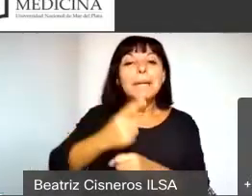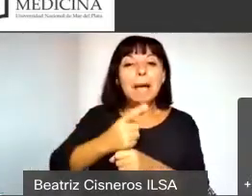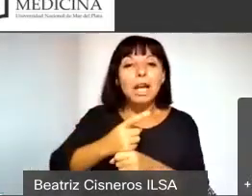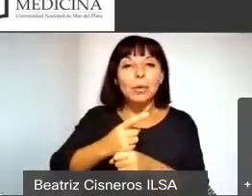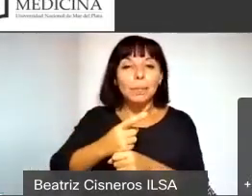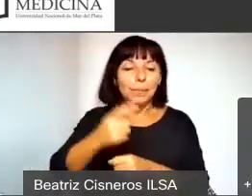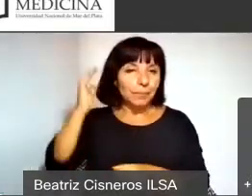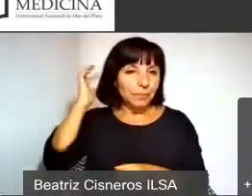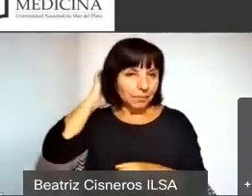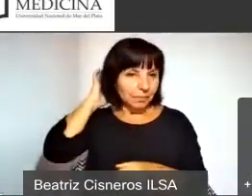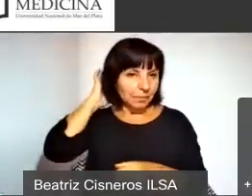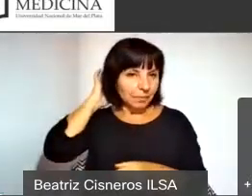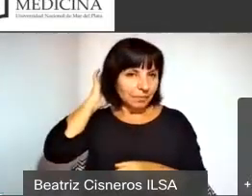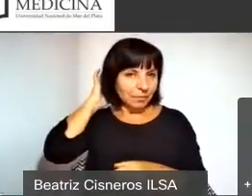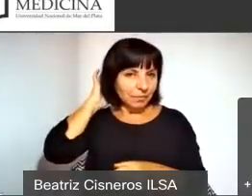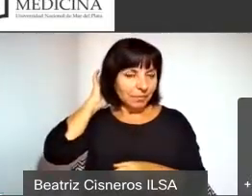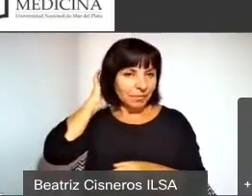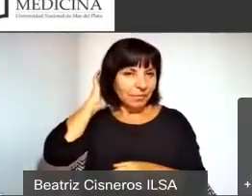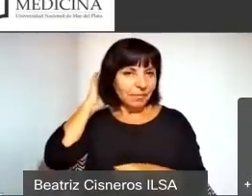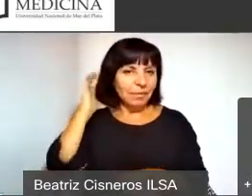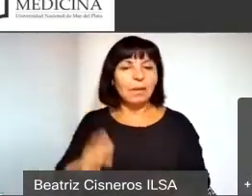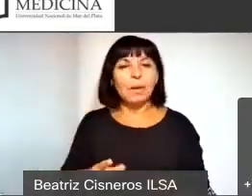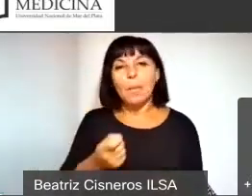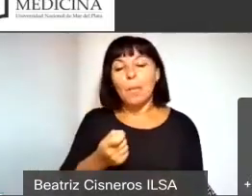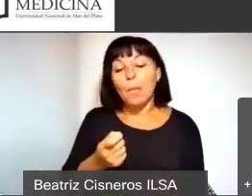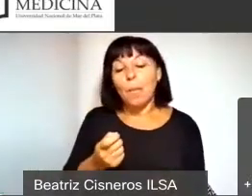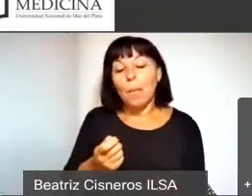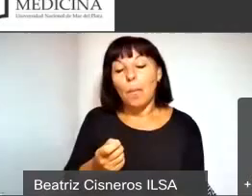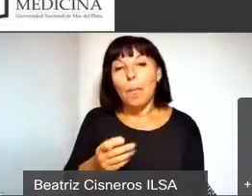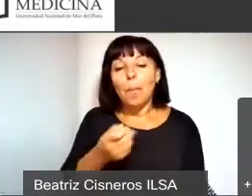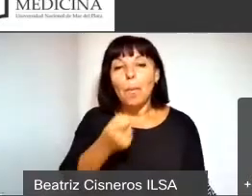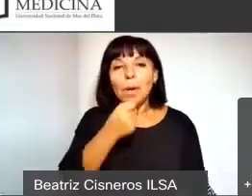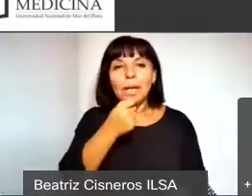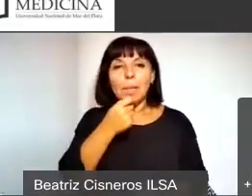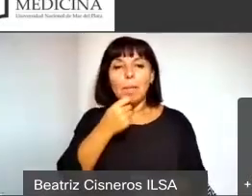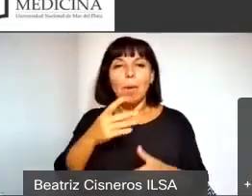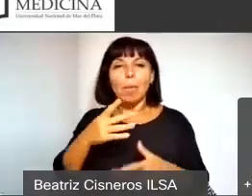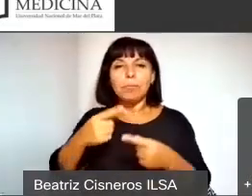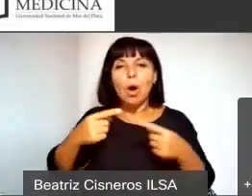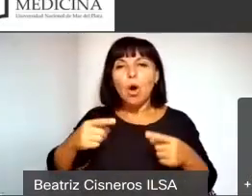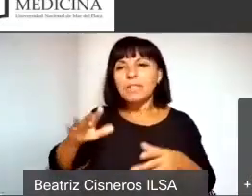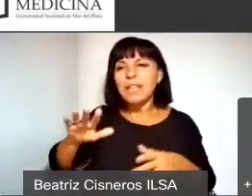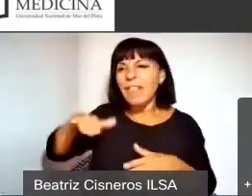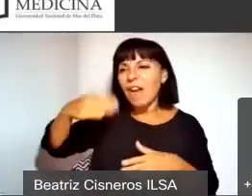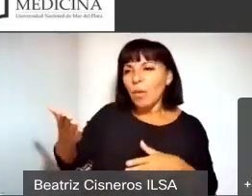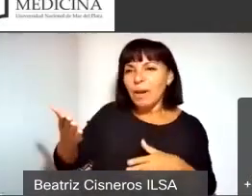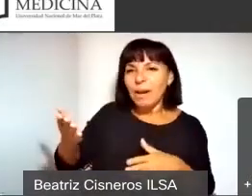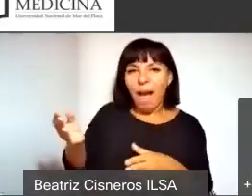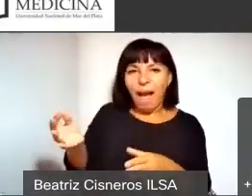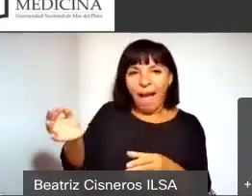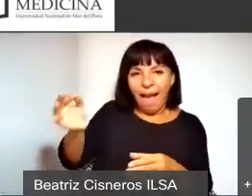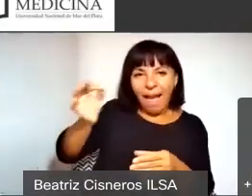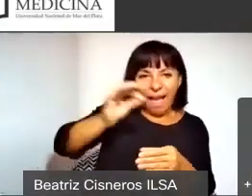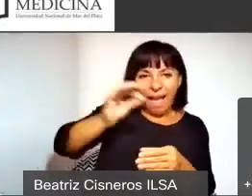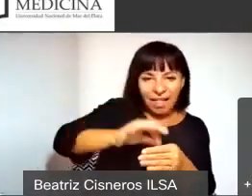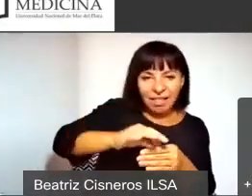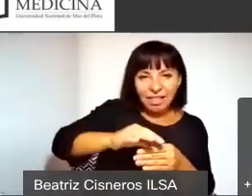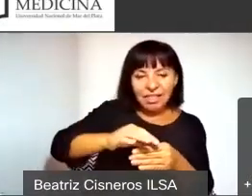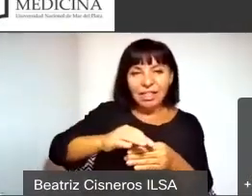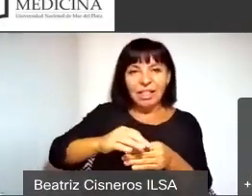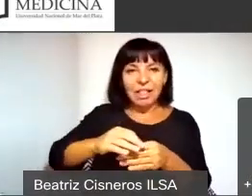Puede ocurrir que material foráneo del exterior se ha internalizado a través del proceso